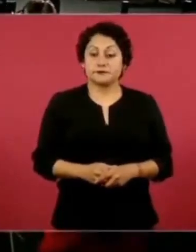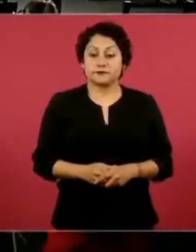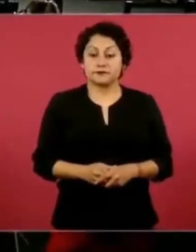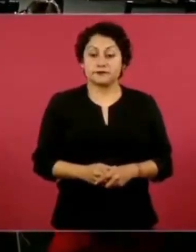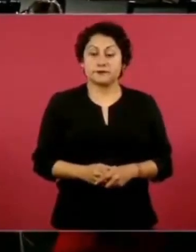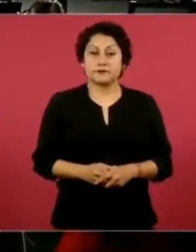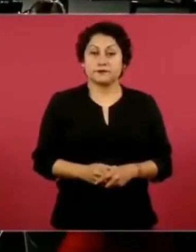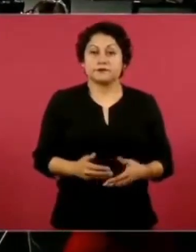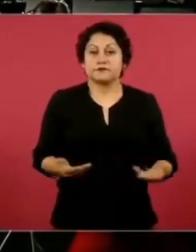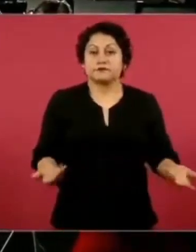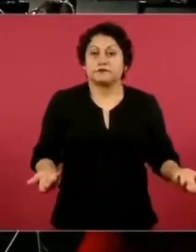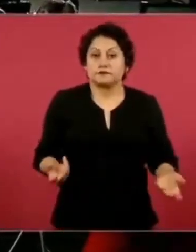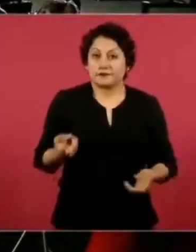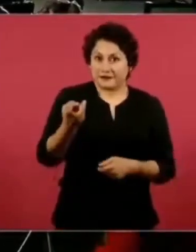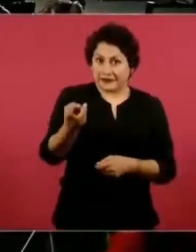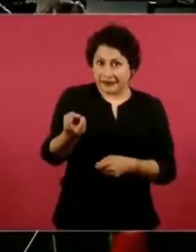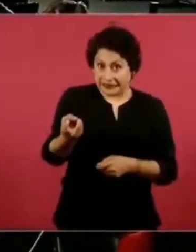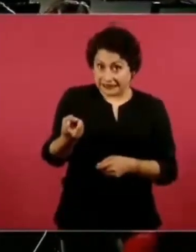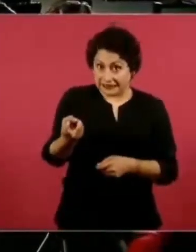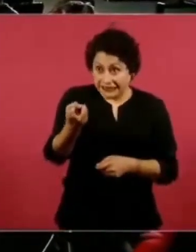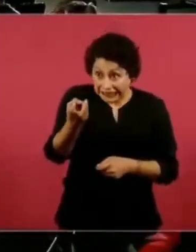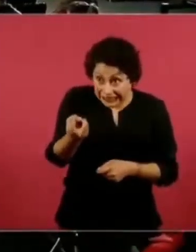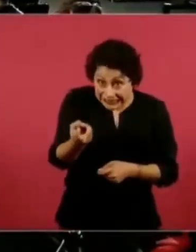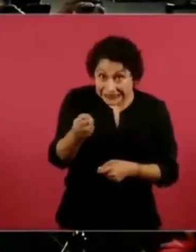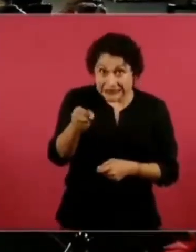Y ese es el Poder Judicial que están defendiendo.